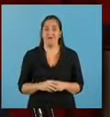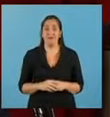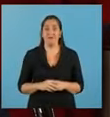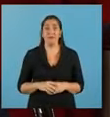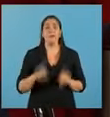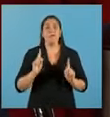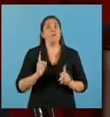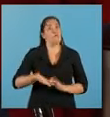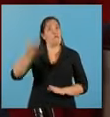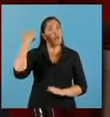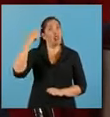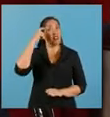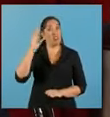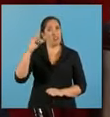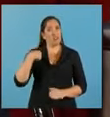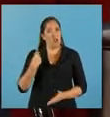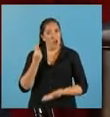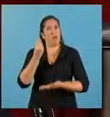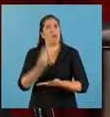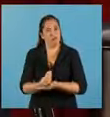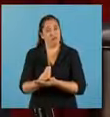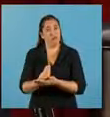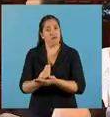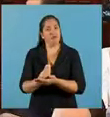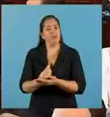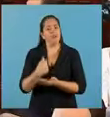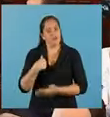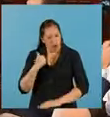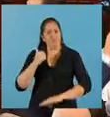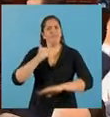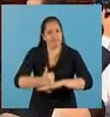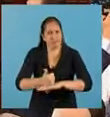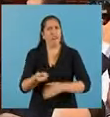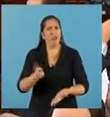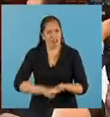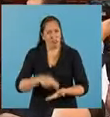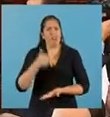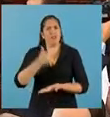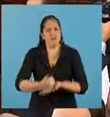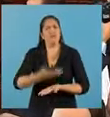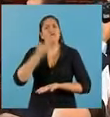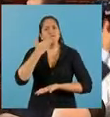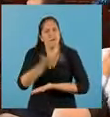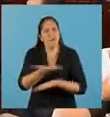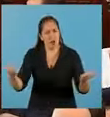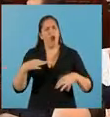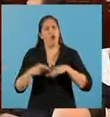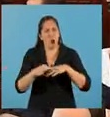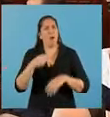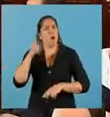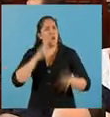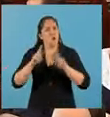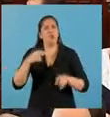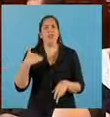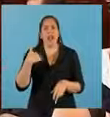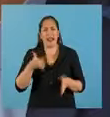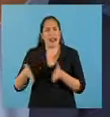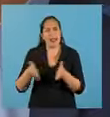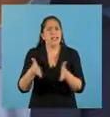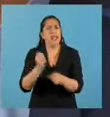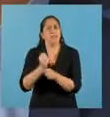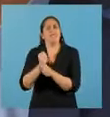el 10 de diciembre último, vengo a ratificar con mi presencia y mis palabras el compromiso de cambiar el rumbo que nuestro país